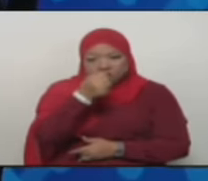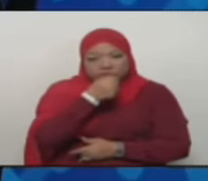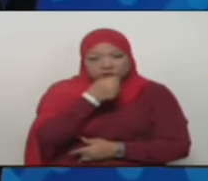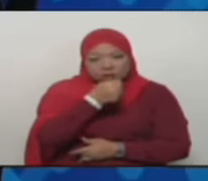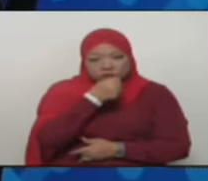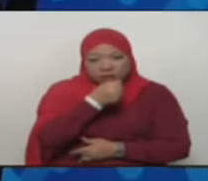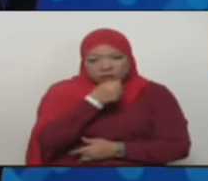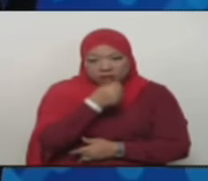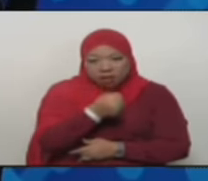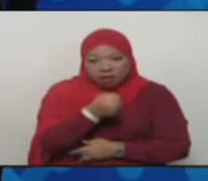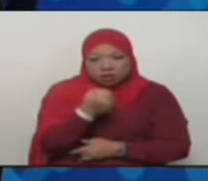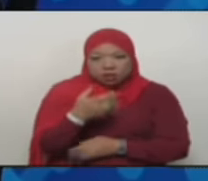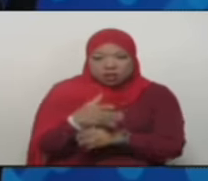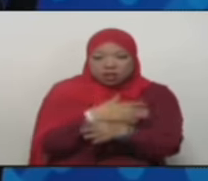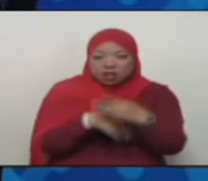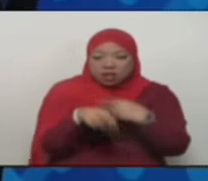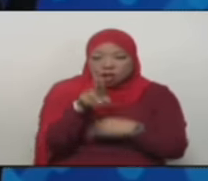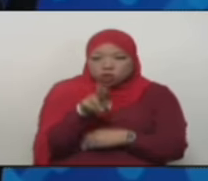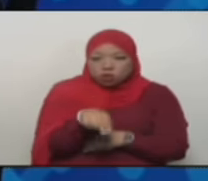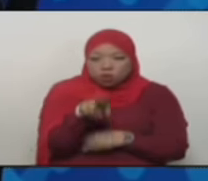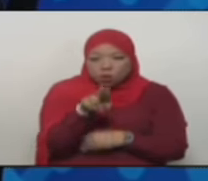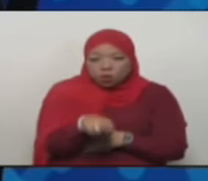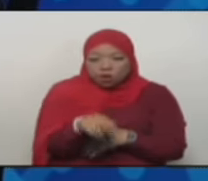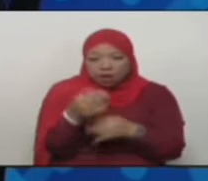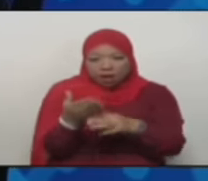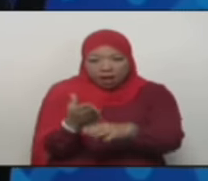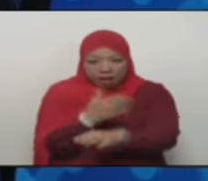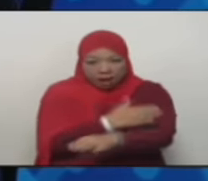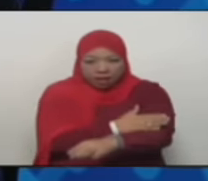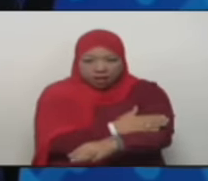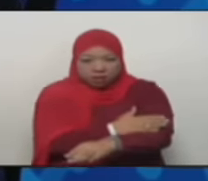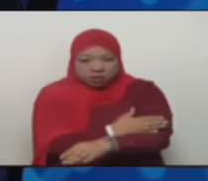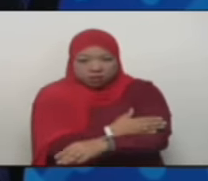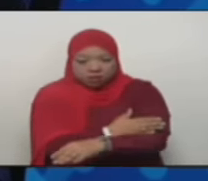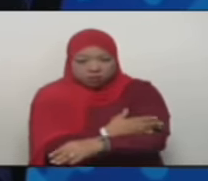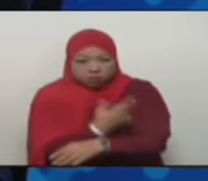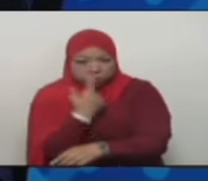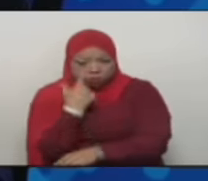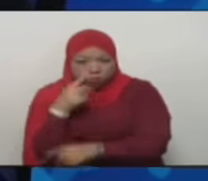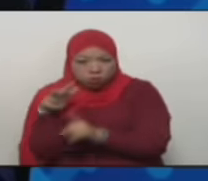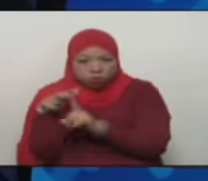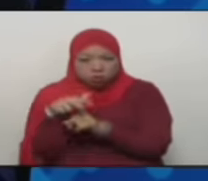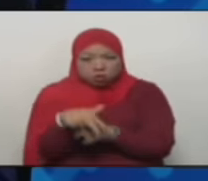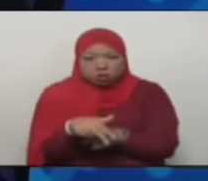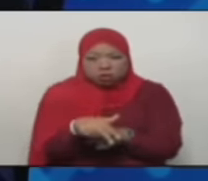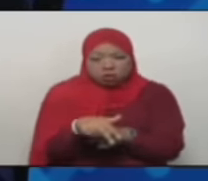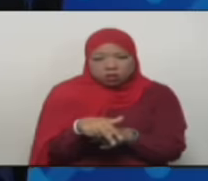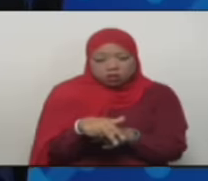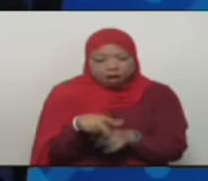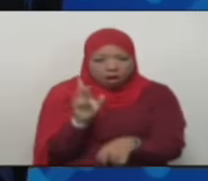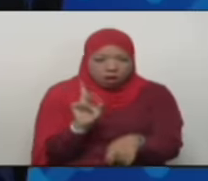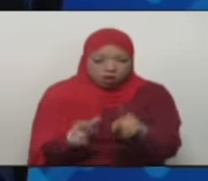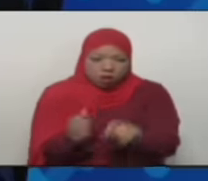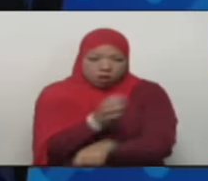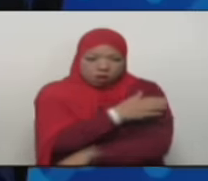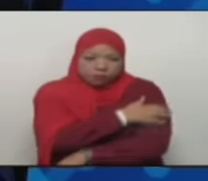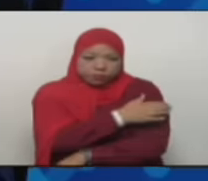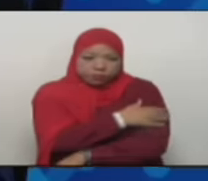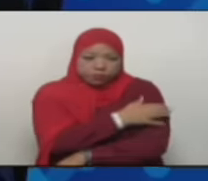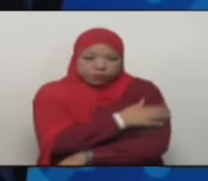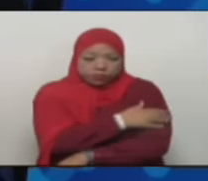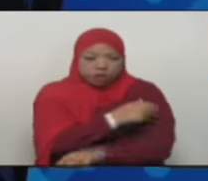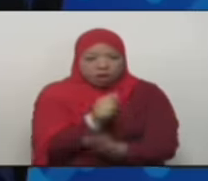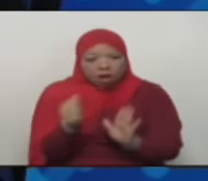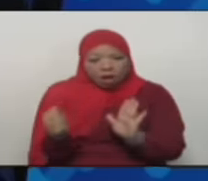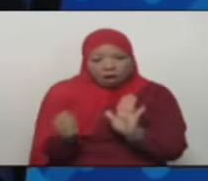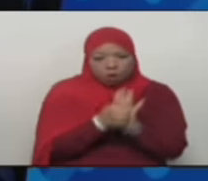un brote fascista como nunca antes habíamos visto. Nosotros habíamos visto brotes de extrema derecha, brotes